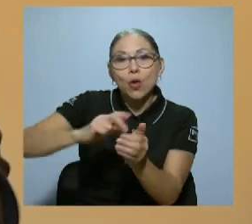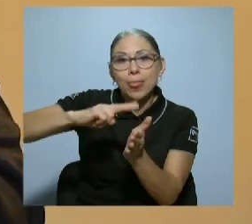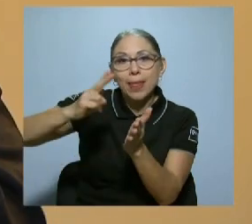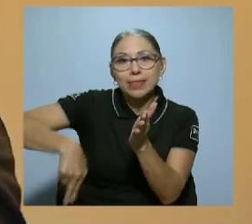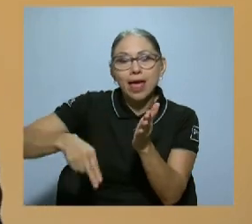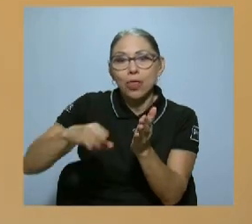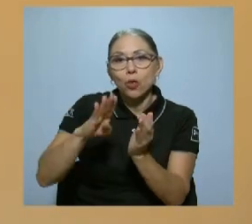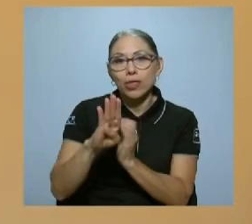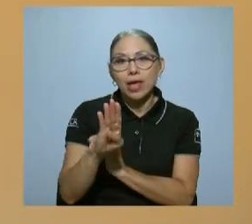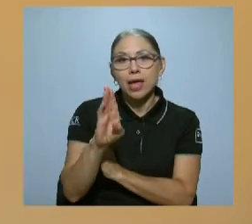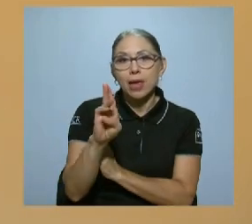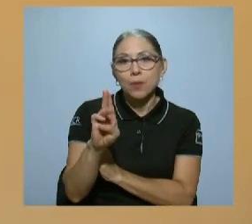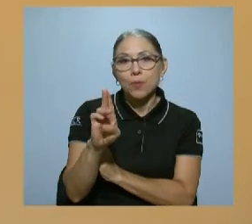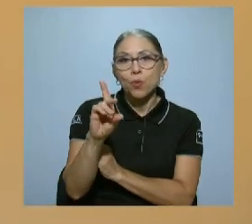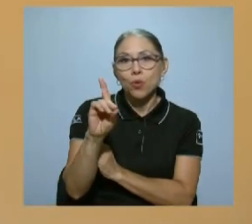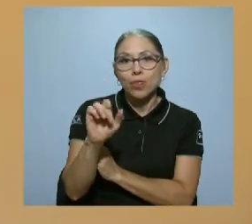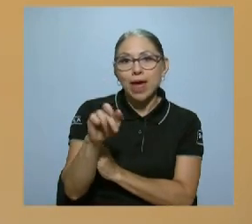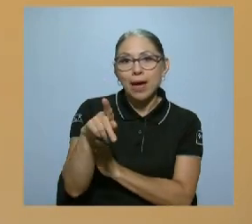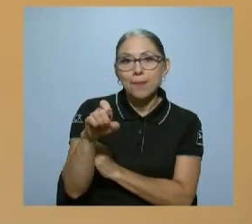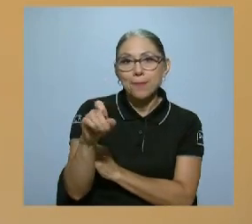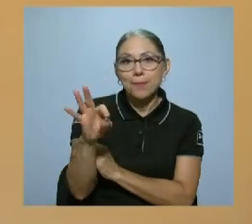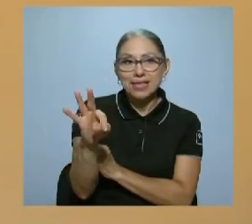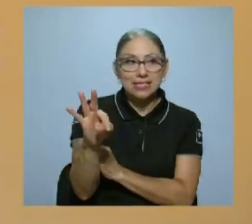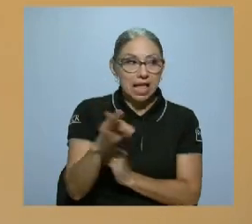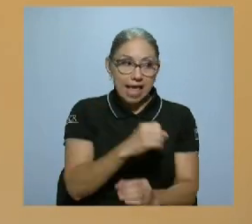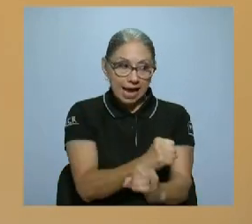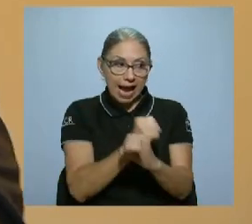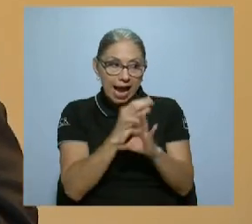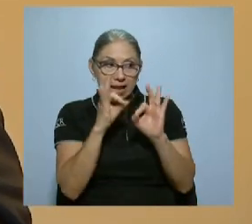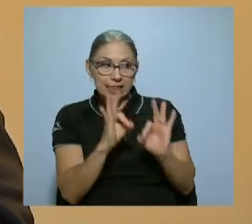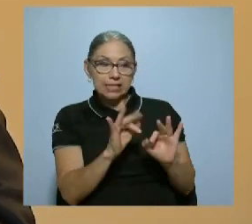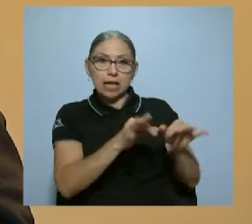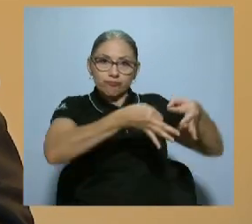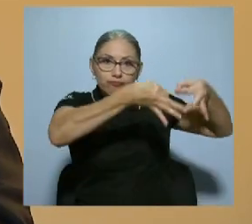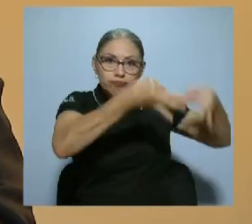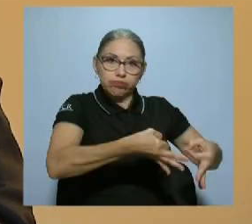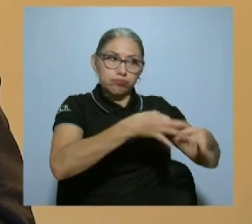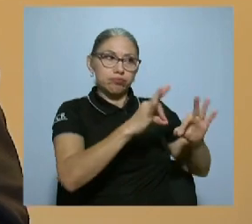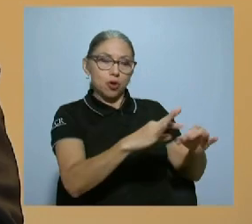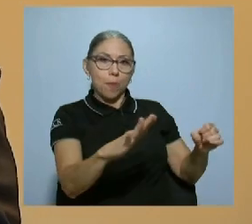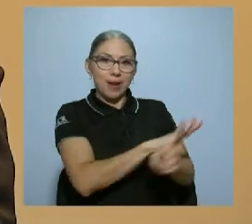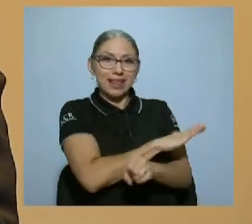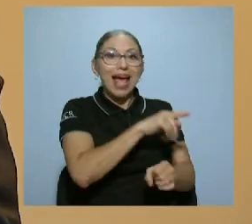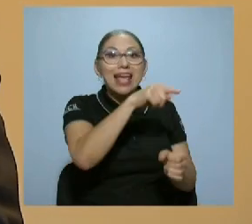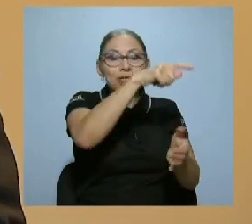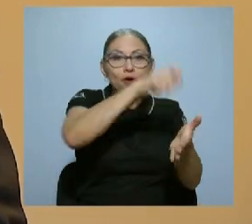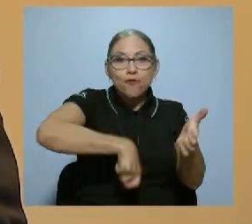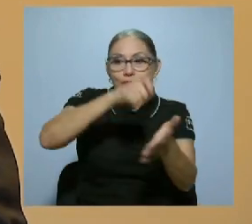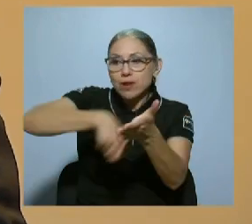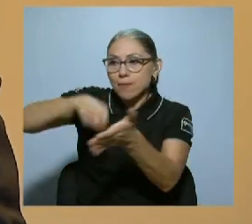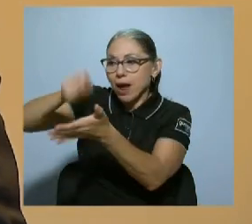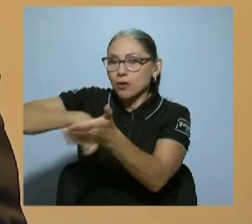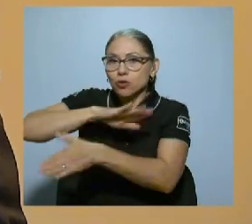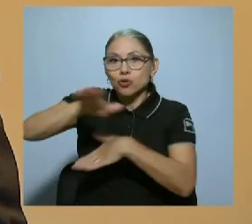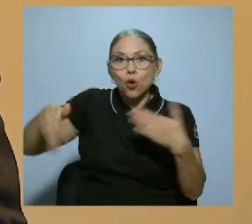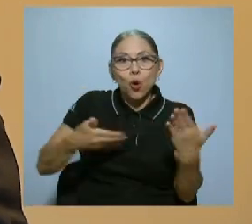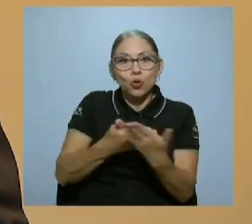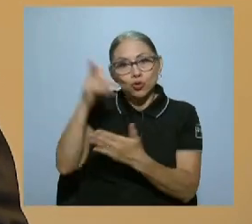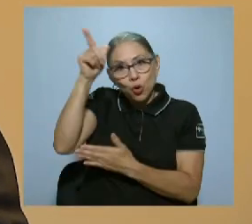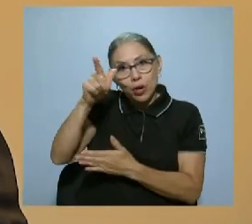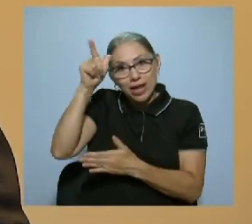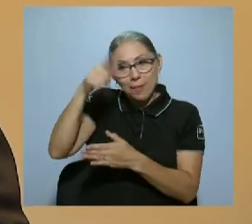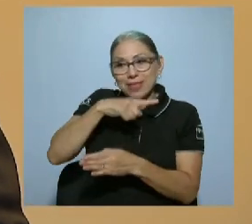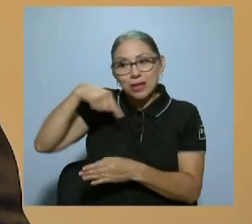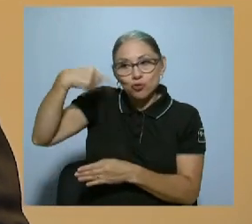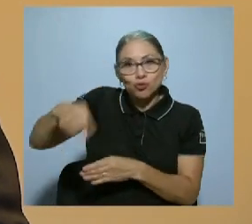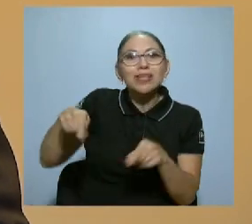iba a garantizárseles su integridad completa. Esto lo firmaron todos, incluyendo por supuesto Rusia. Bueno, desde